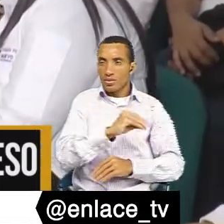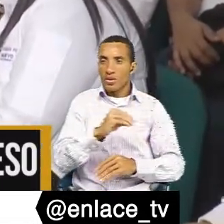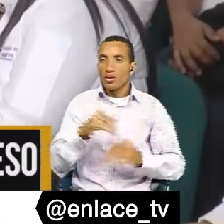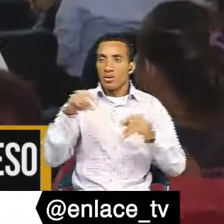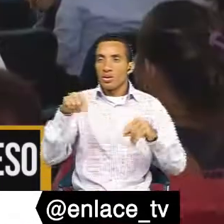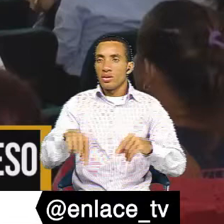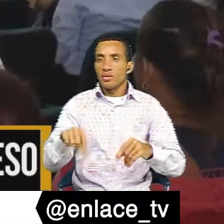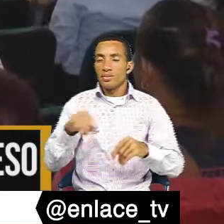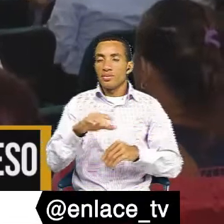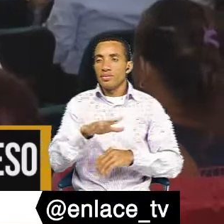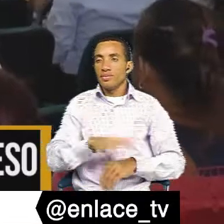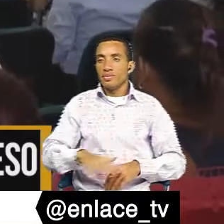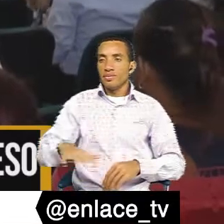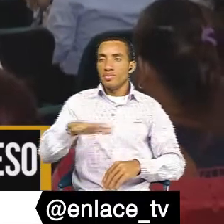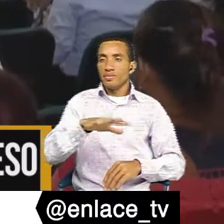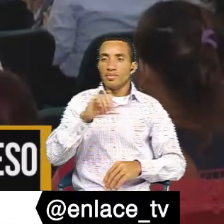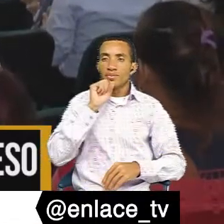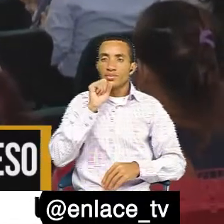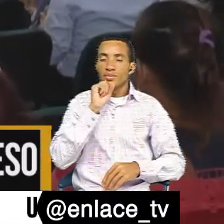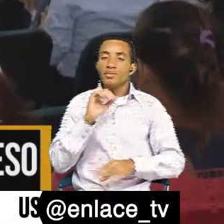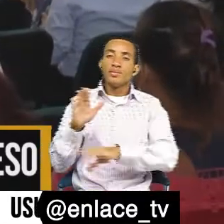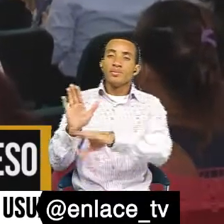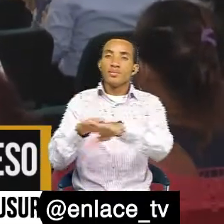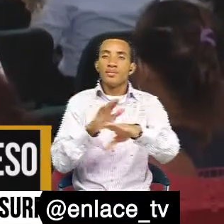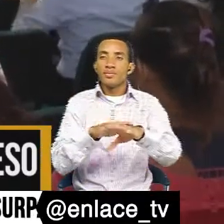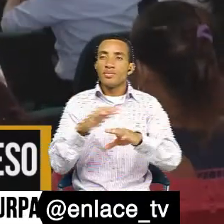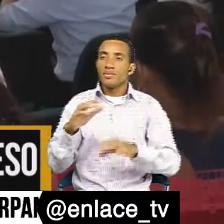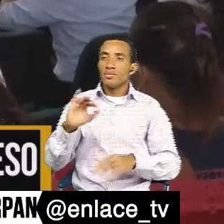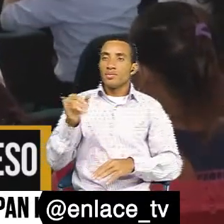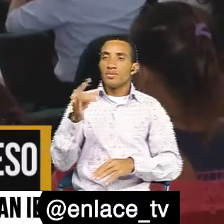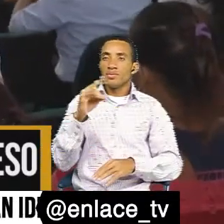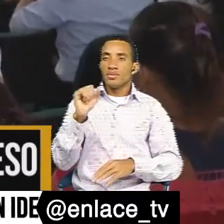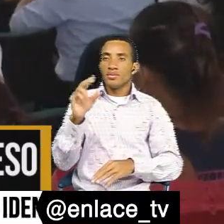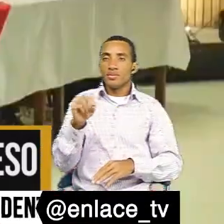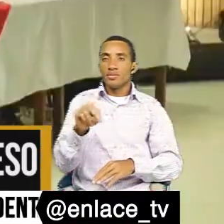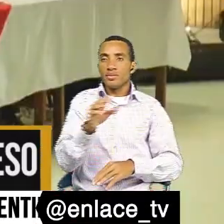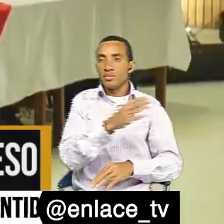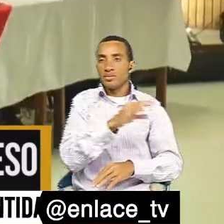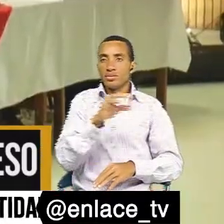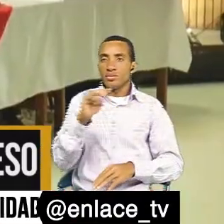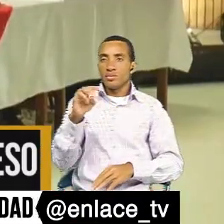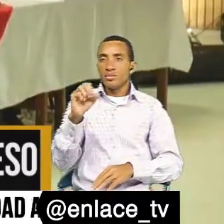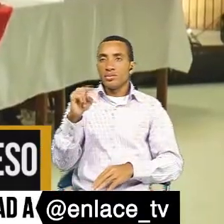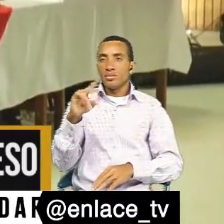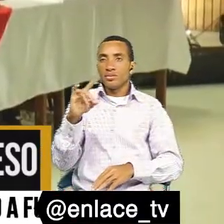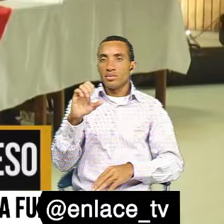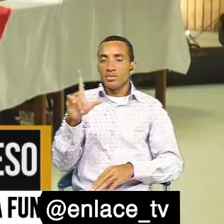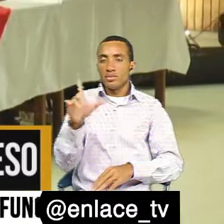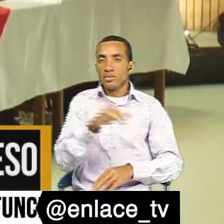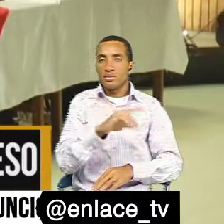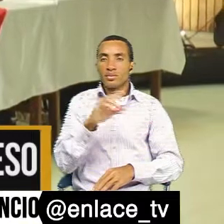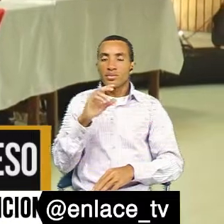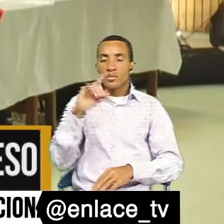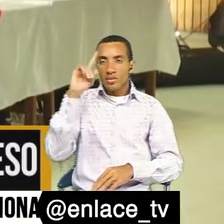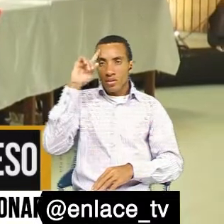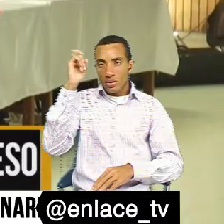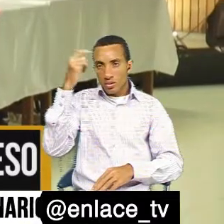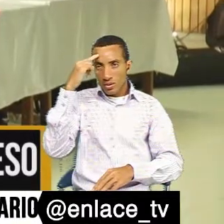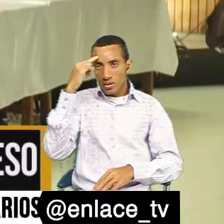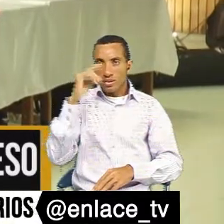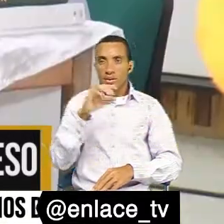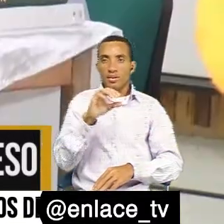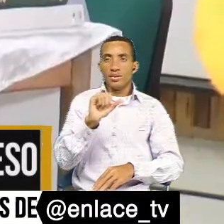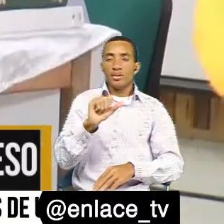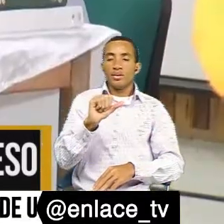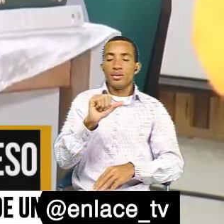en el territorio. En la actividad participarán Juan Manuel Galán, el gobernador de Santander, Didier Tavera, el alcalde Darío Echeverry, Alan Jara,